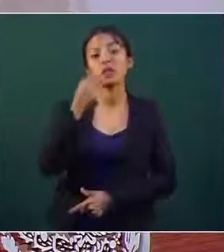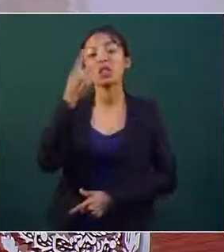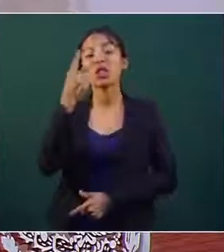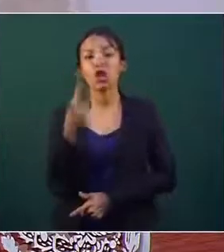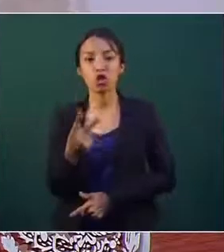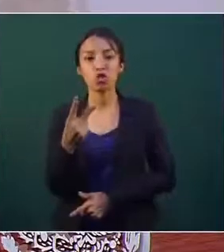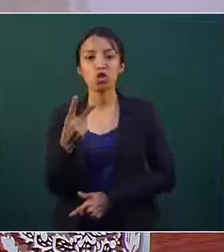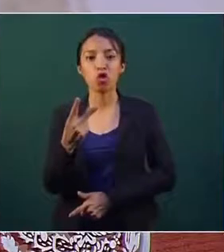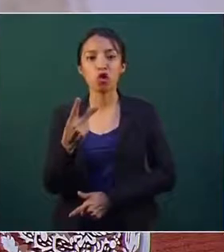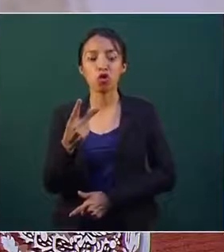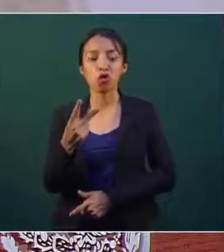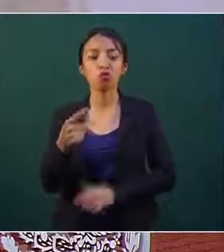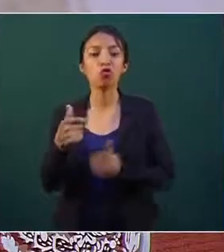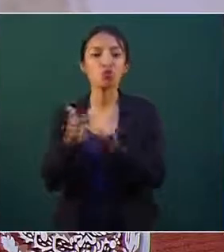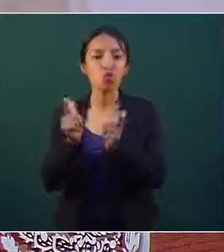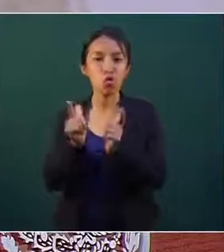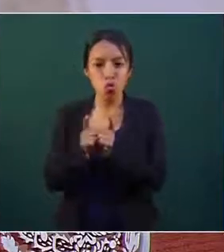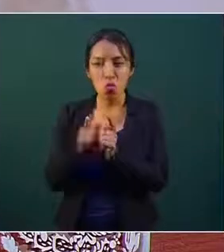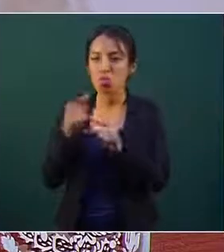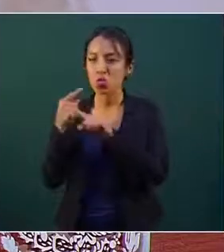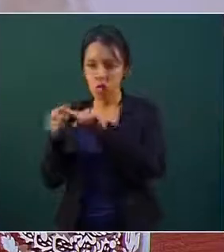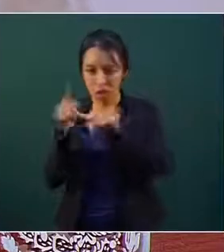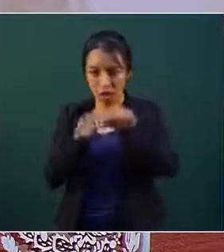96 módulos de seguridad en el Estado.